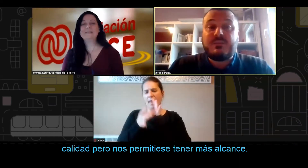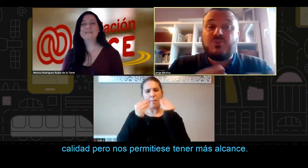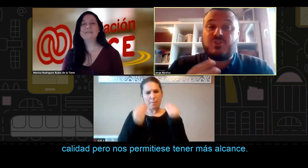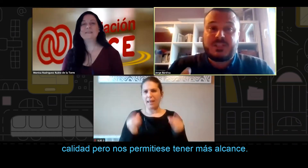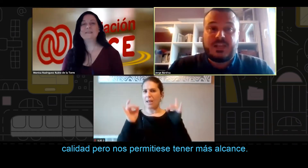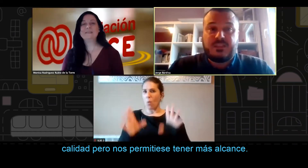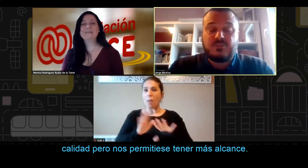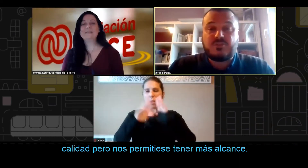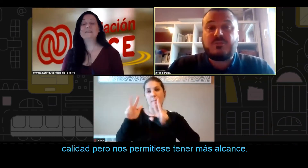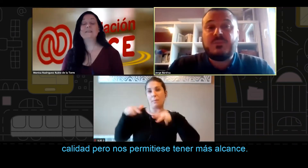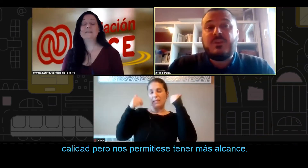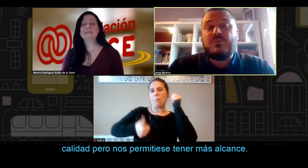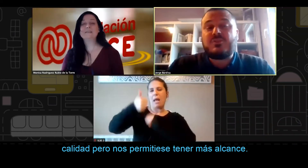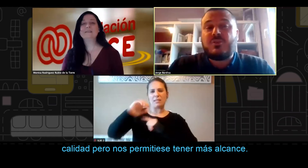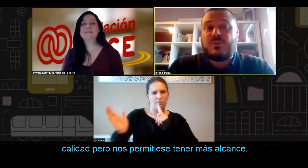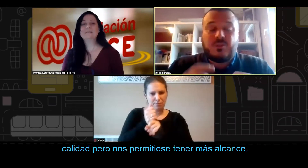tener mucho más alcance, ¿no?